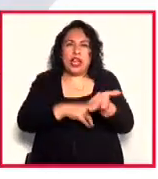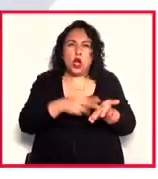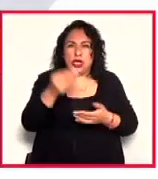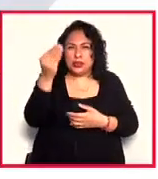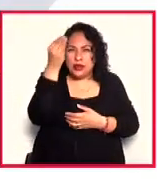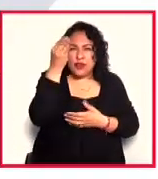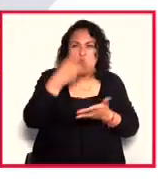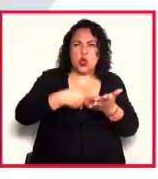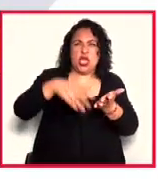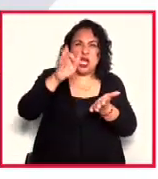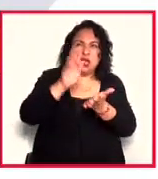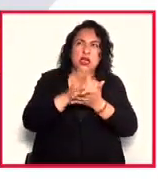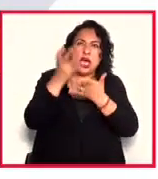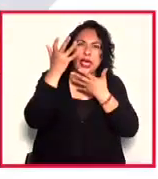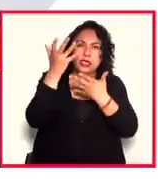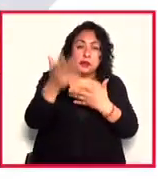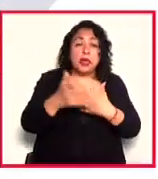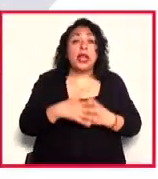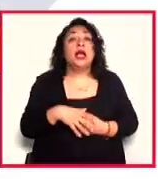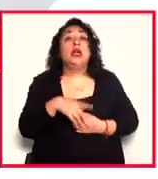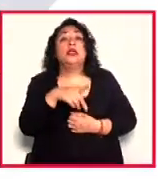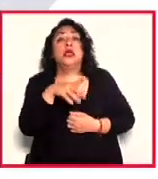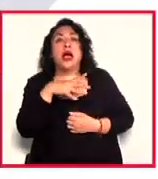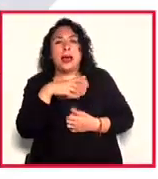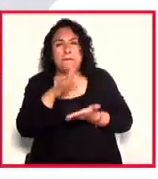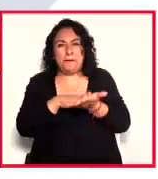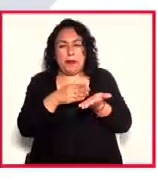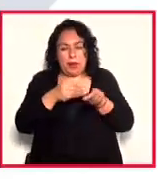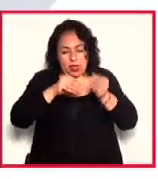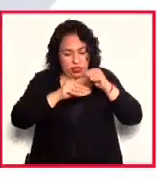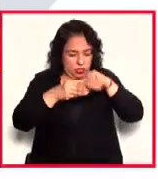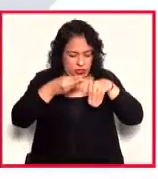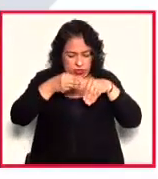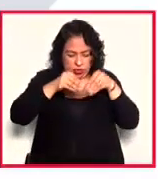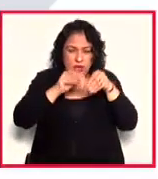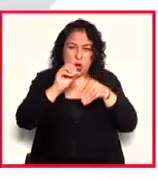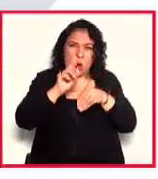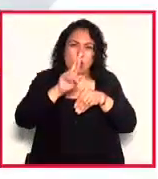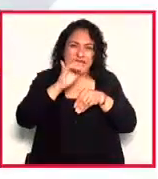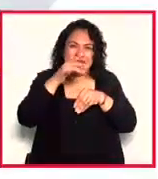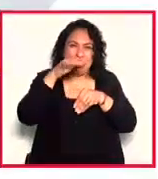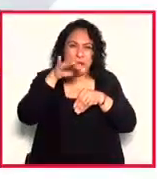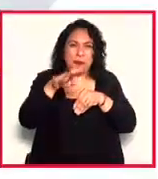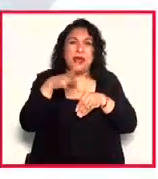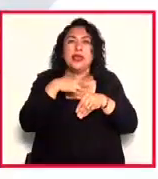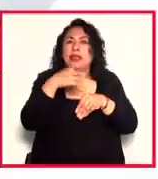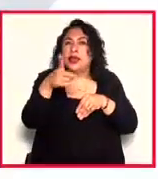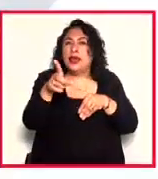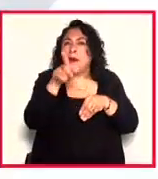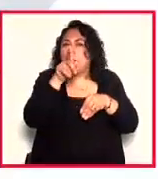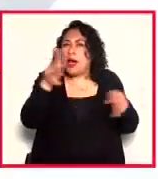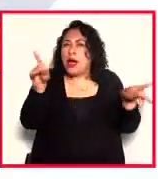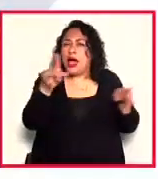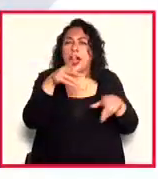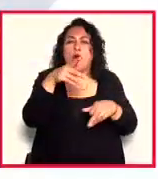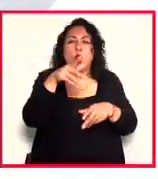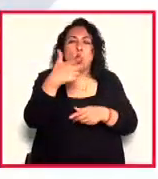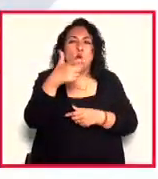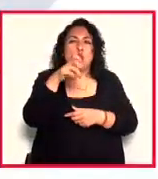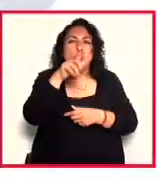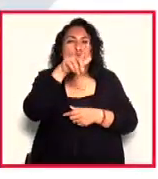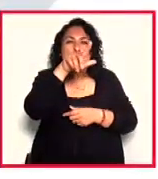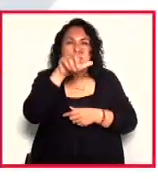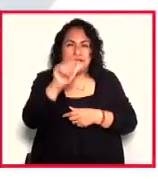esperanza. Tenemos origami en escena, como te platicaba, la grulla, que es muy importante.